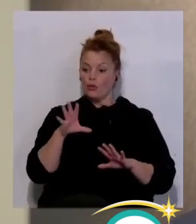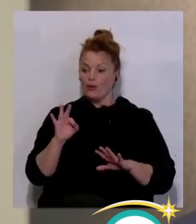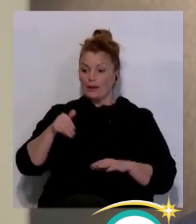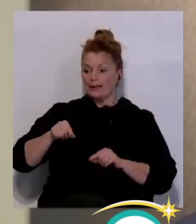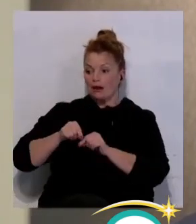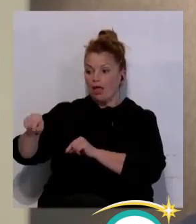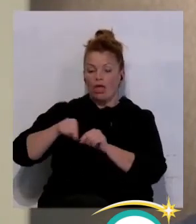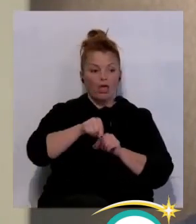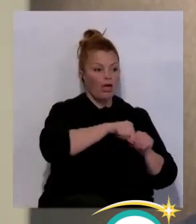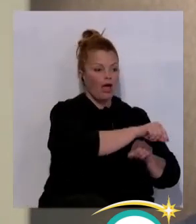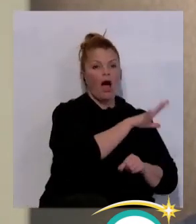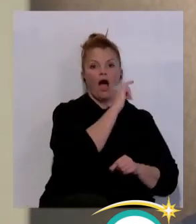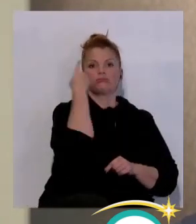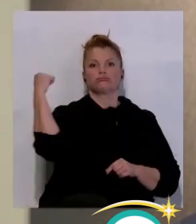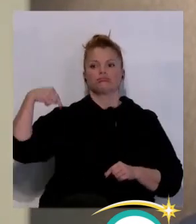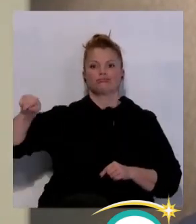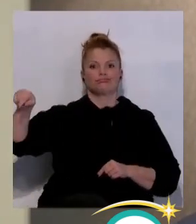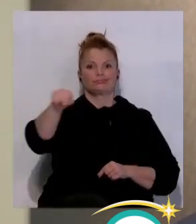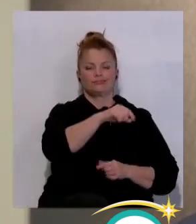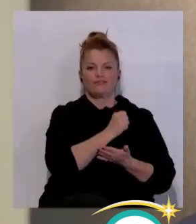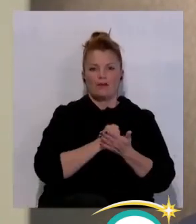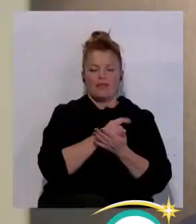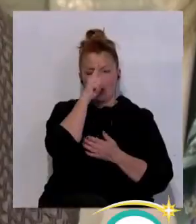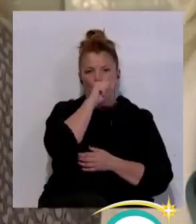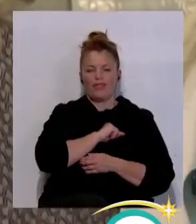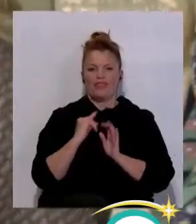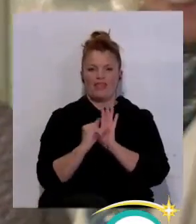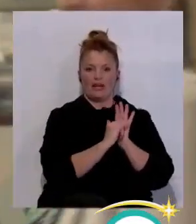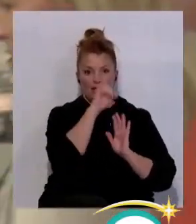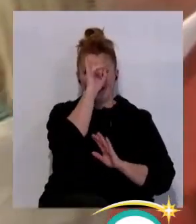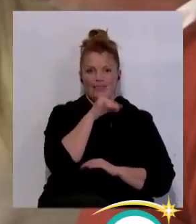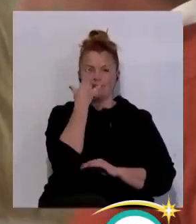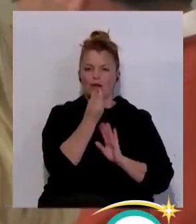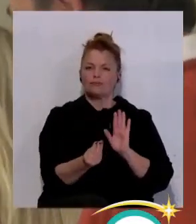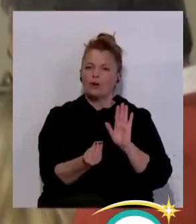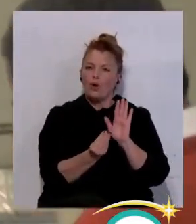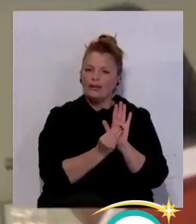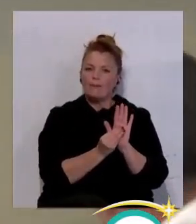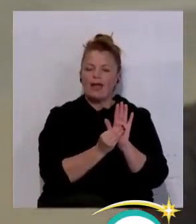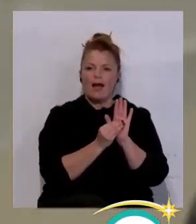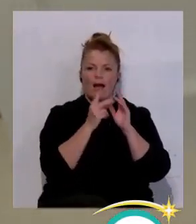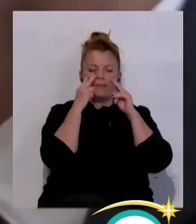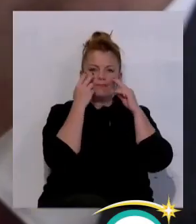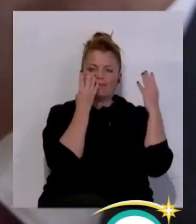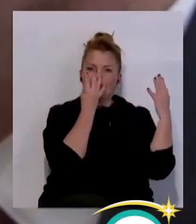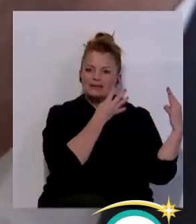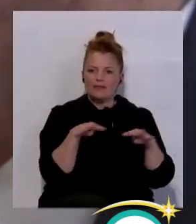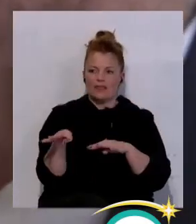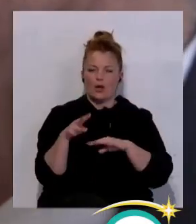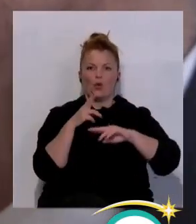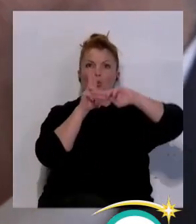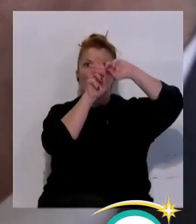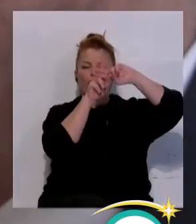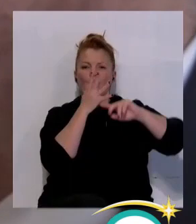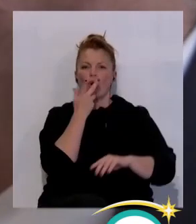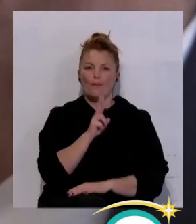cual conciencia, cercanía. Esta iniciativa contempla también la visibilización de la Cruz Verde,